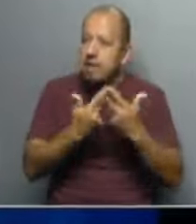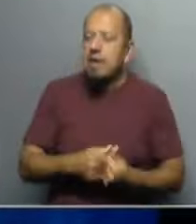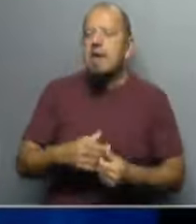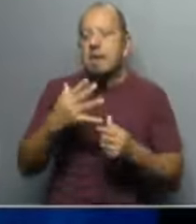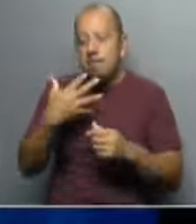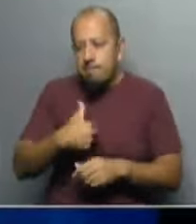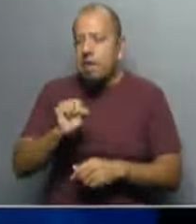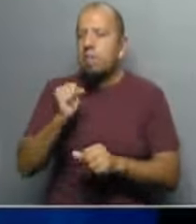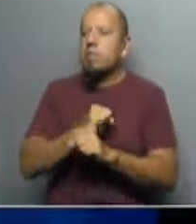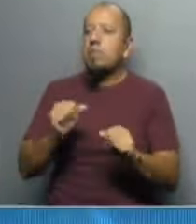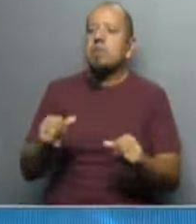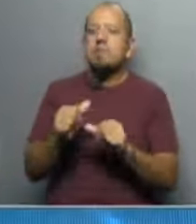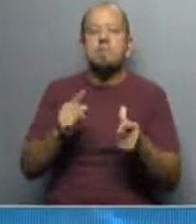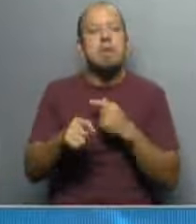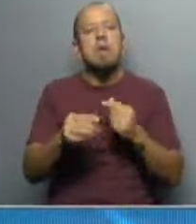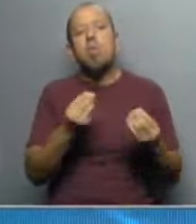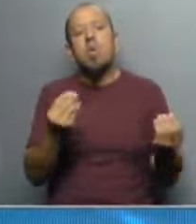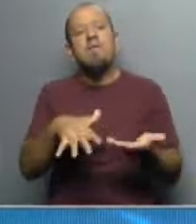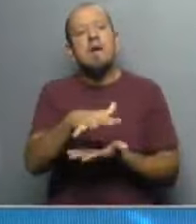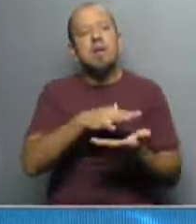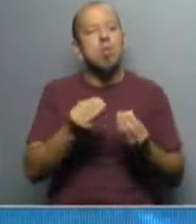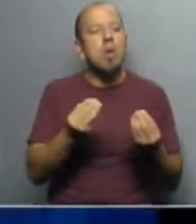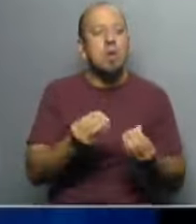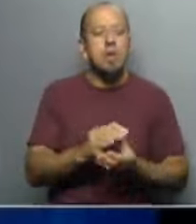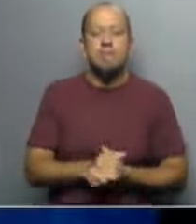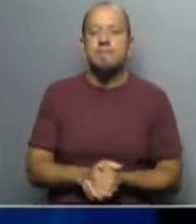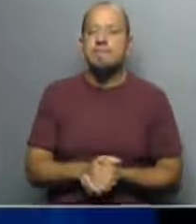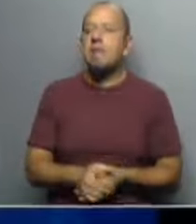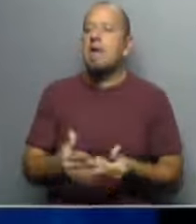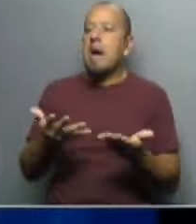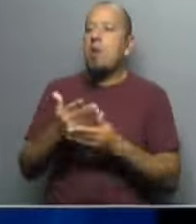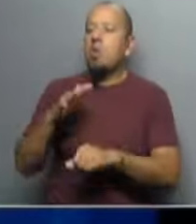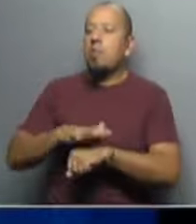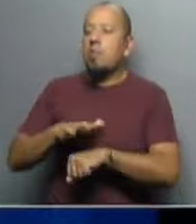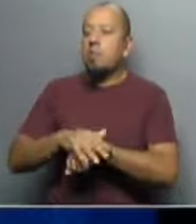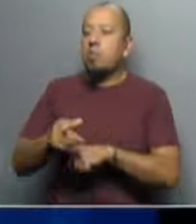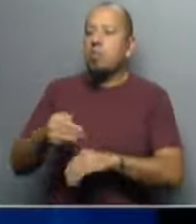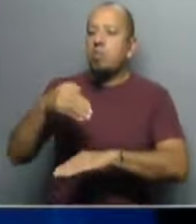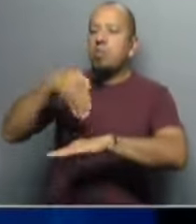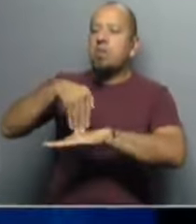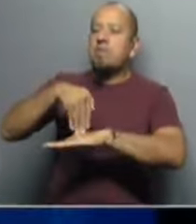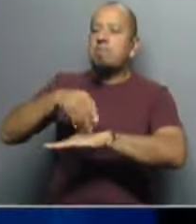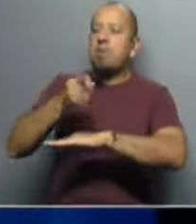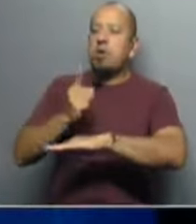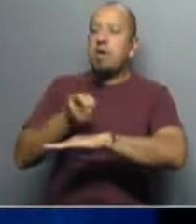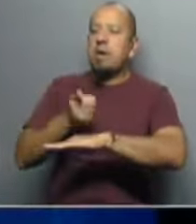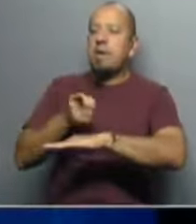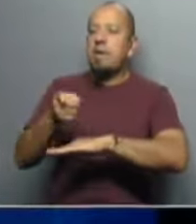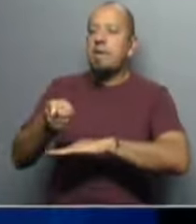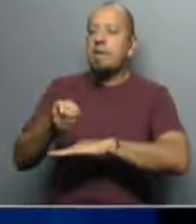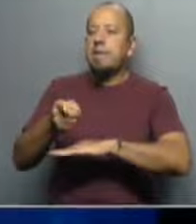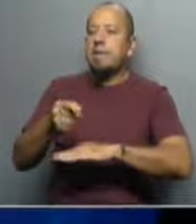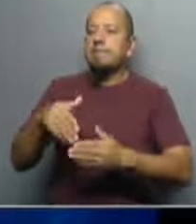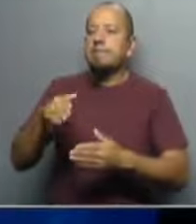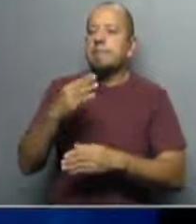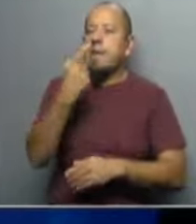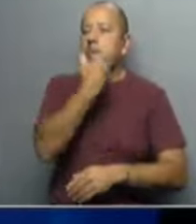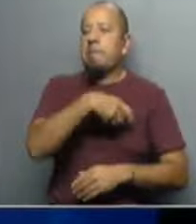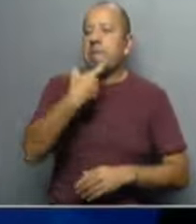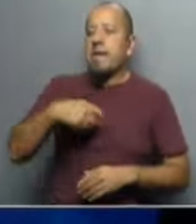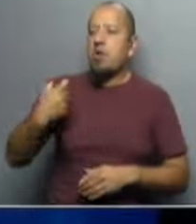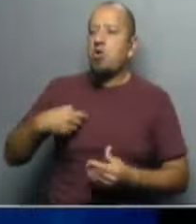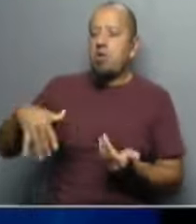va a ser mejor. ¿Y qué zonas están en la mira, digamos? Bueno, ahora nosotros en este momento estamos trabajando con el municipio G, ahí en el centro barrio Peñarol,